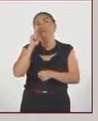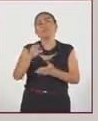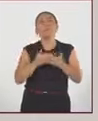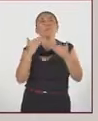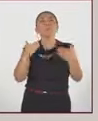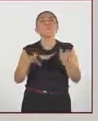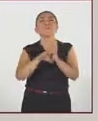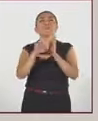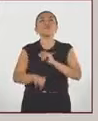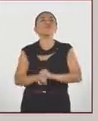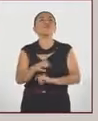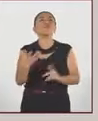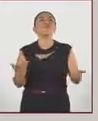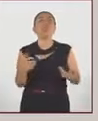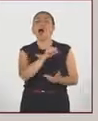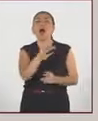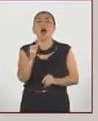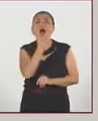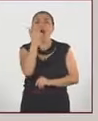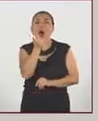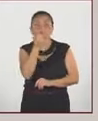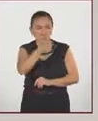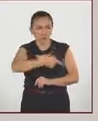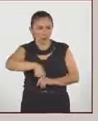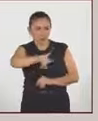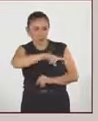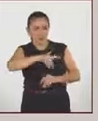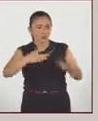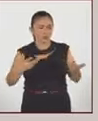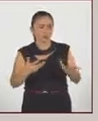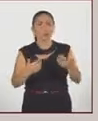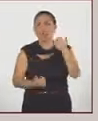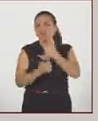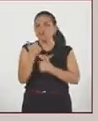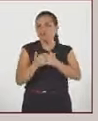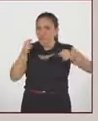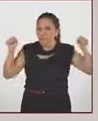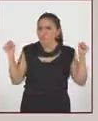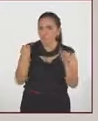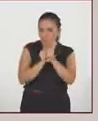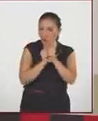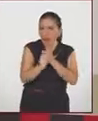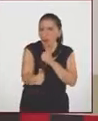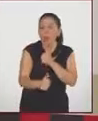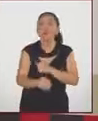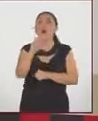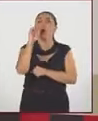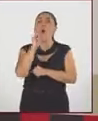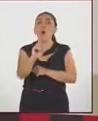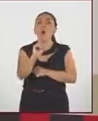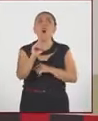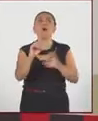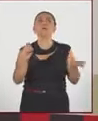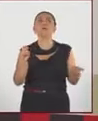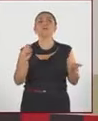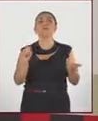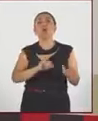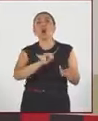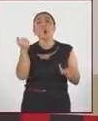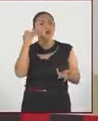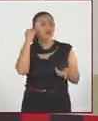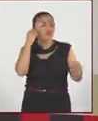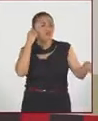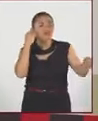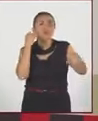se ve en alumnos que hacen maratones o alumnos que hacen largos periodos